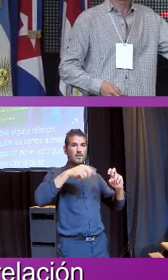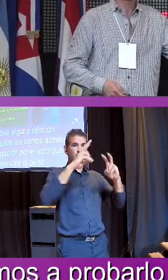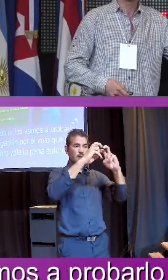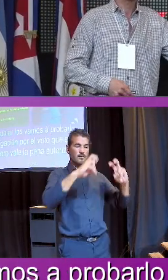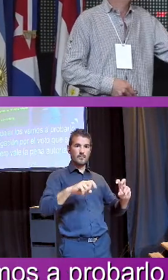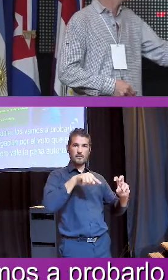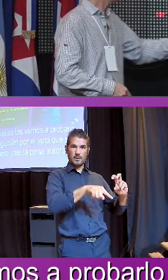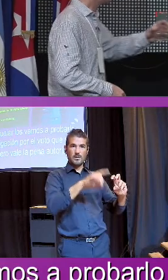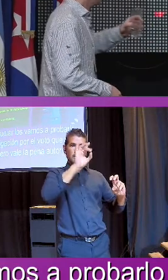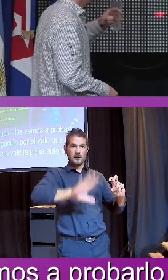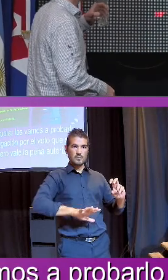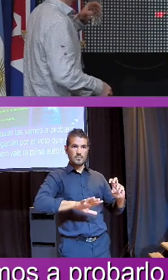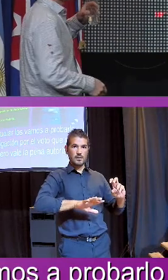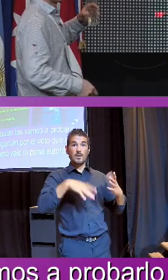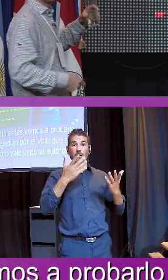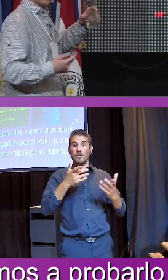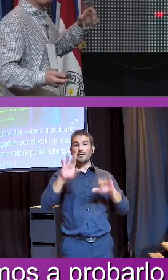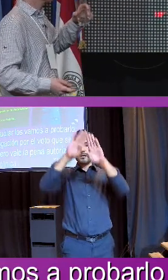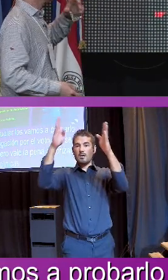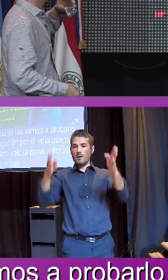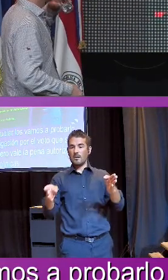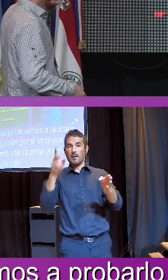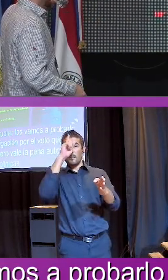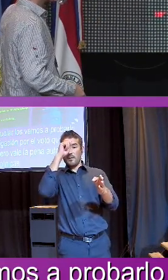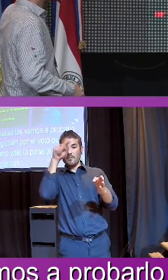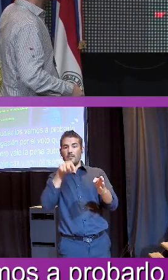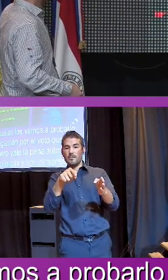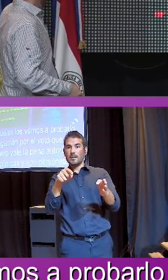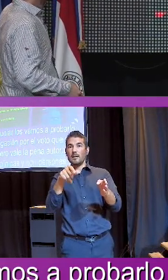en relación a esto, clínicas, ¿sí? Con personas.